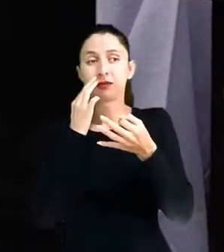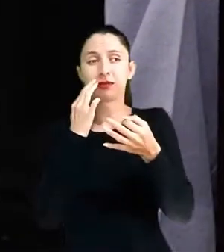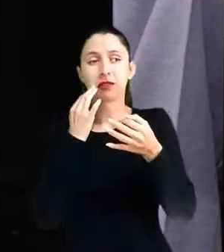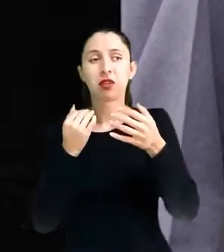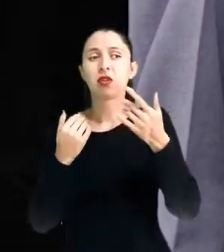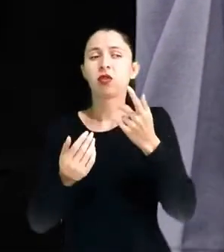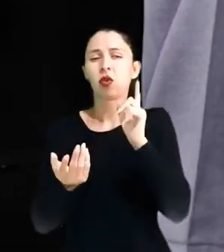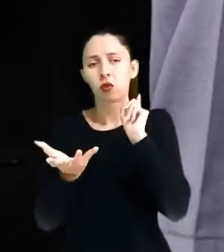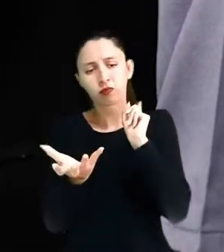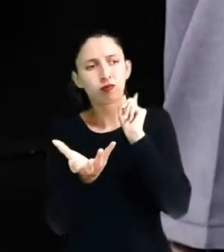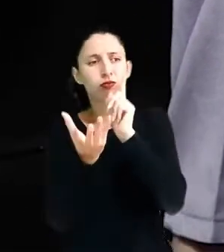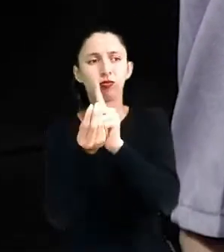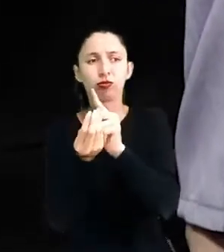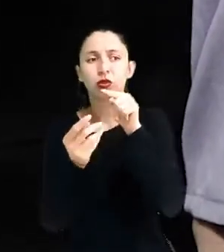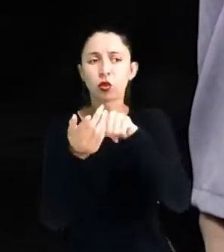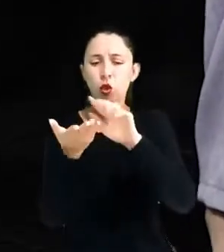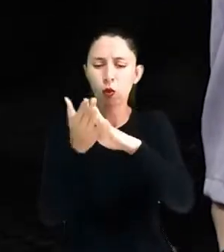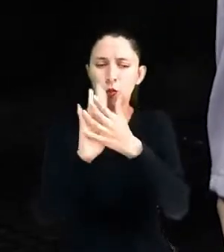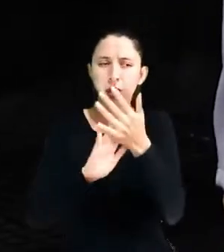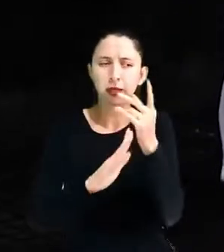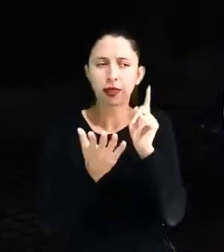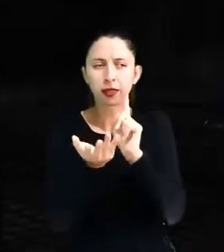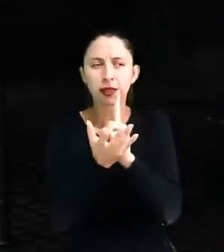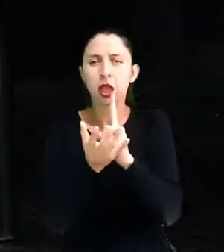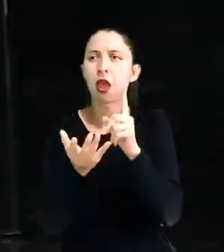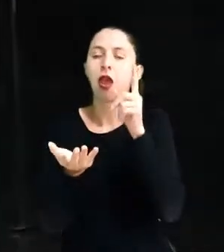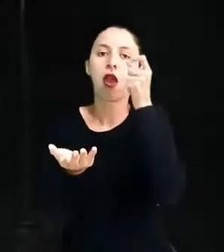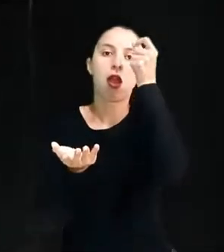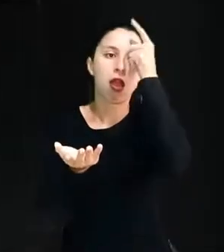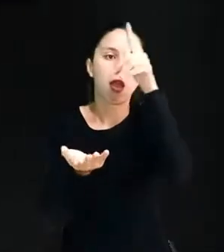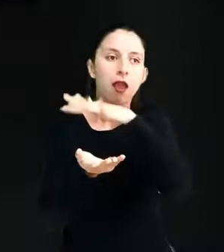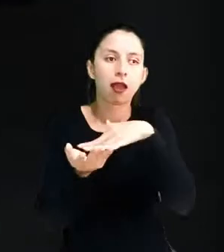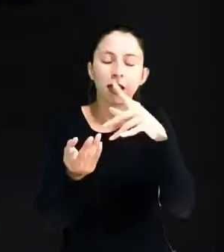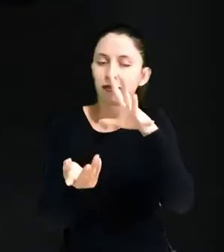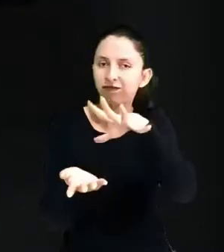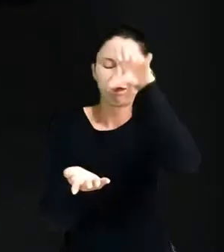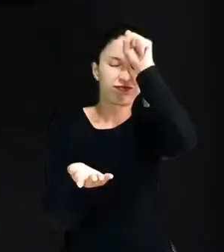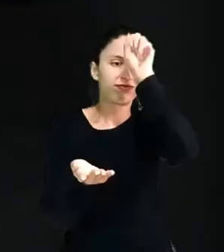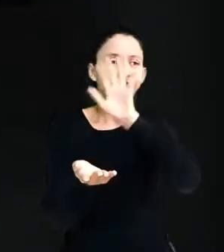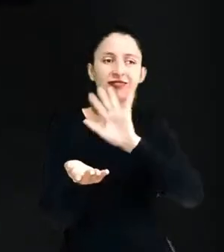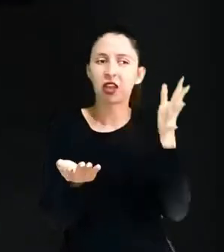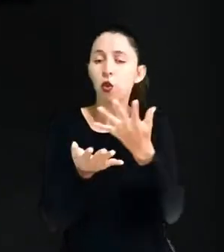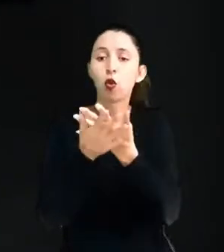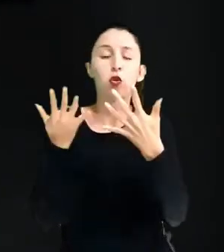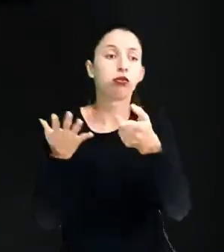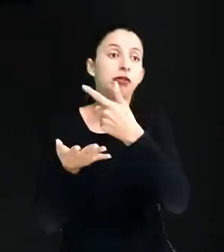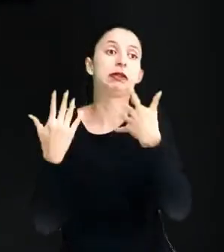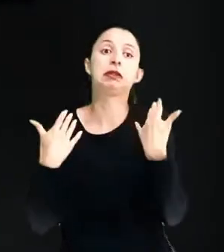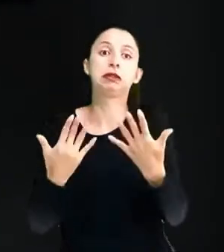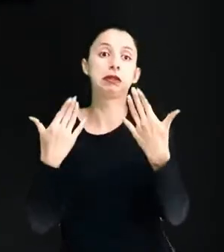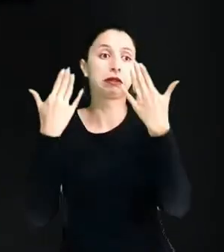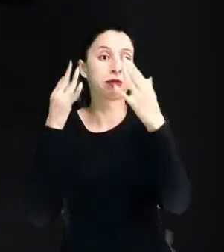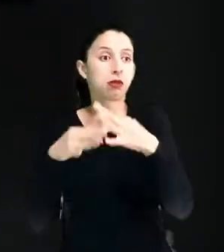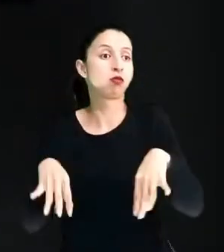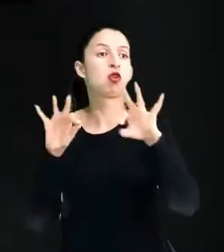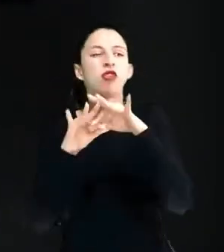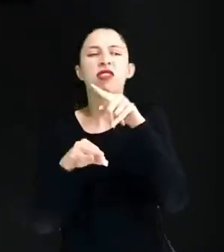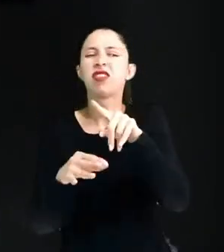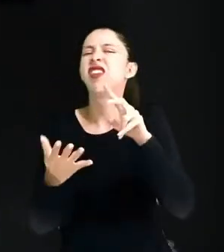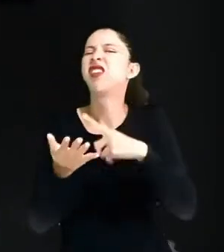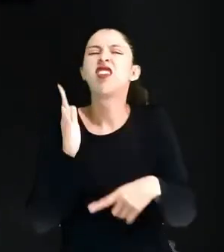acercamiento, logra aprender cantidad de cosas importantes para la vida, importantes para